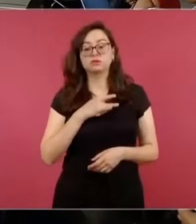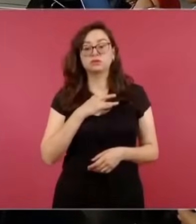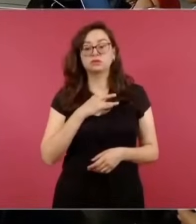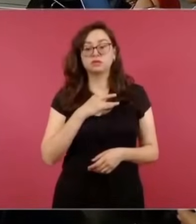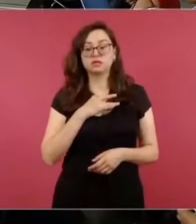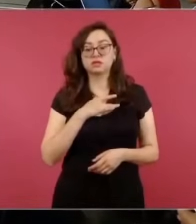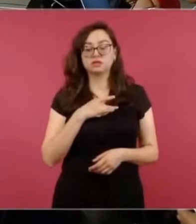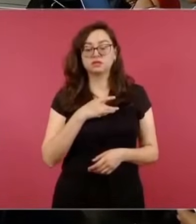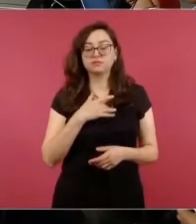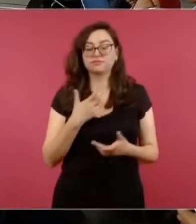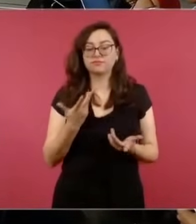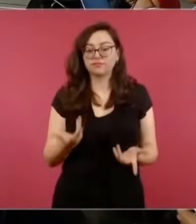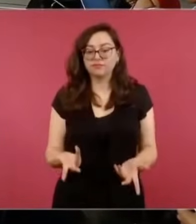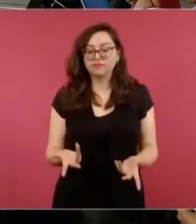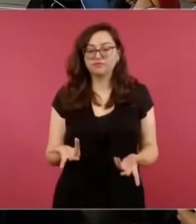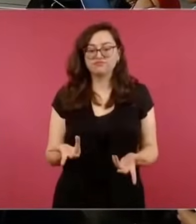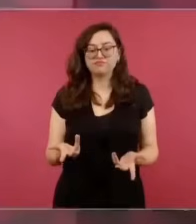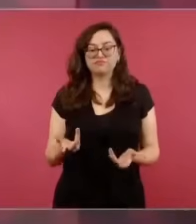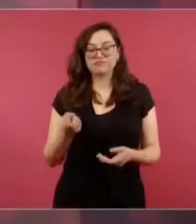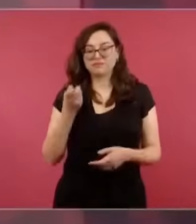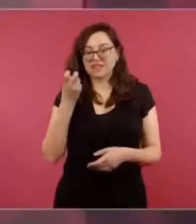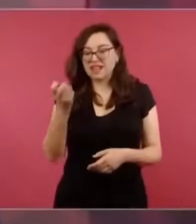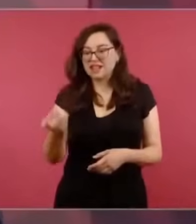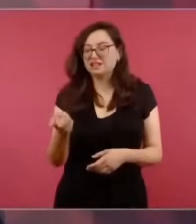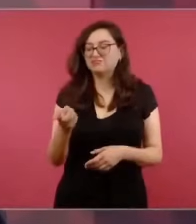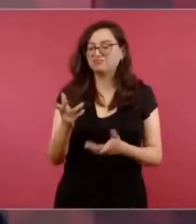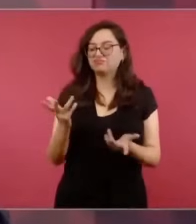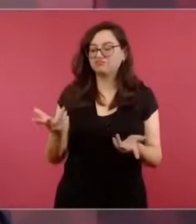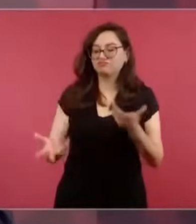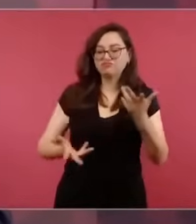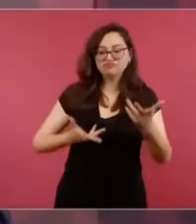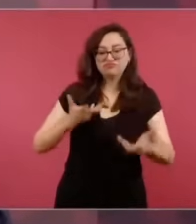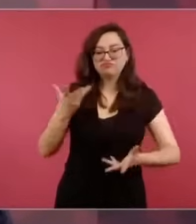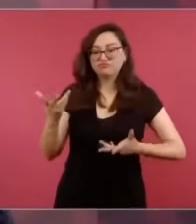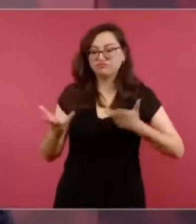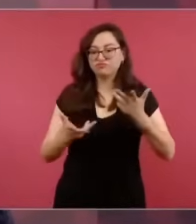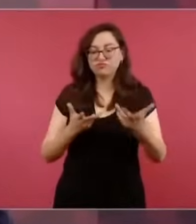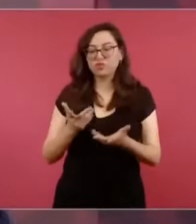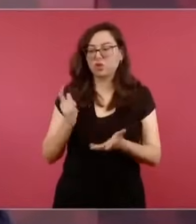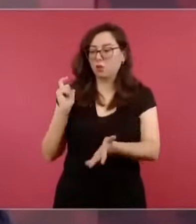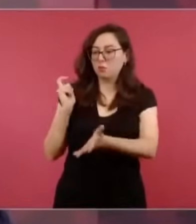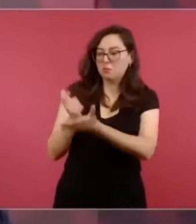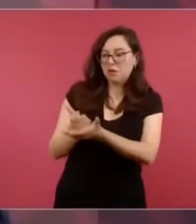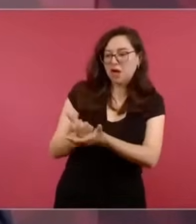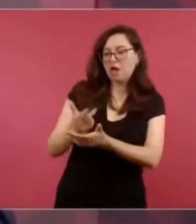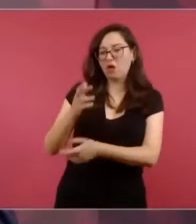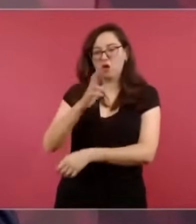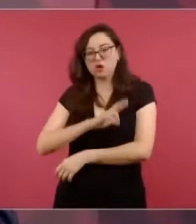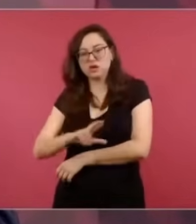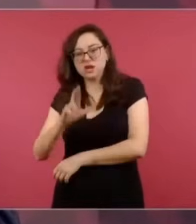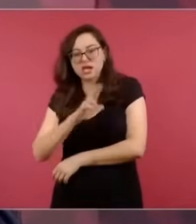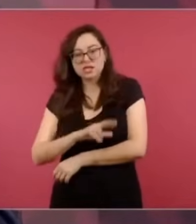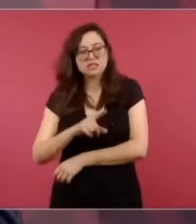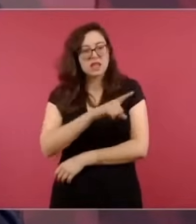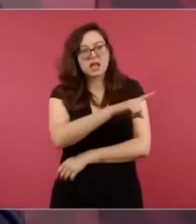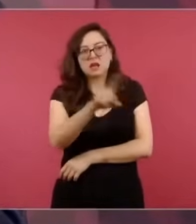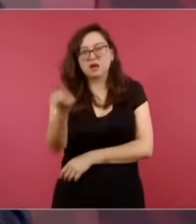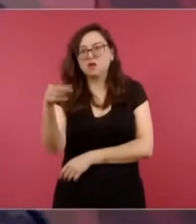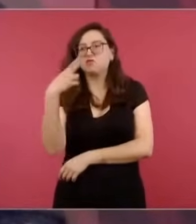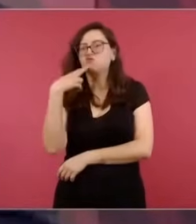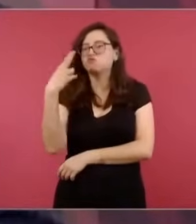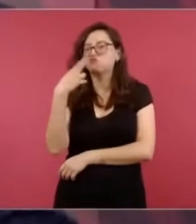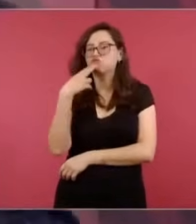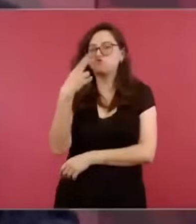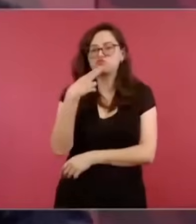no alcanzaba para nada, o sea que lo que pagaban era muy poco